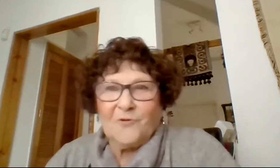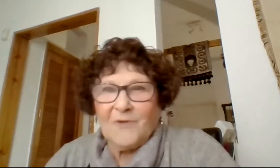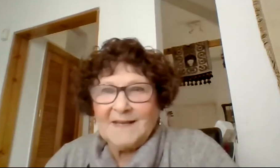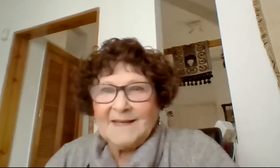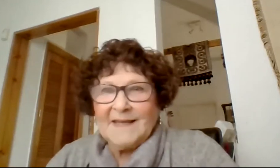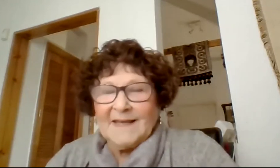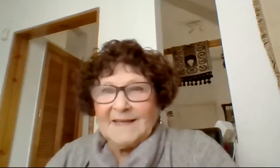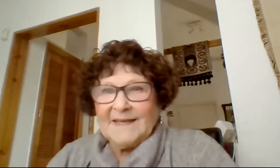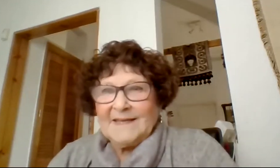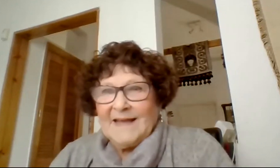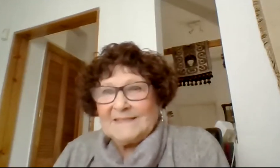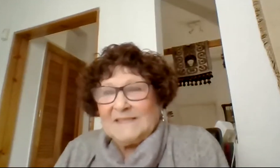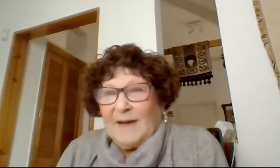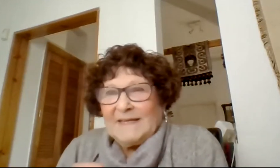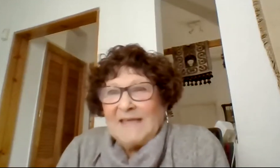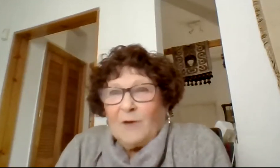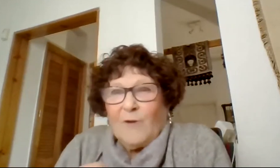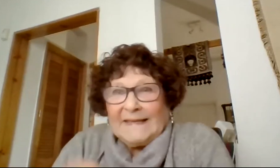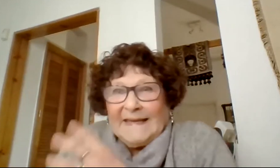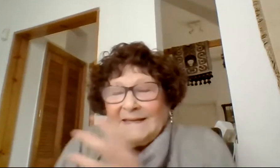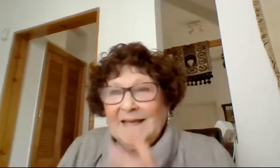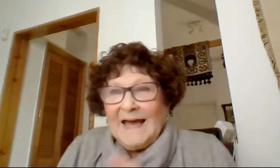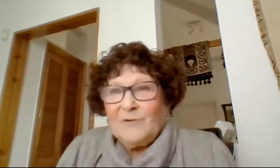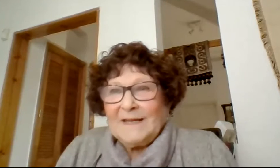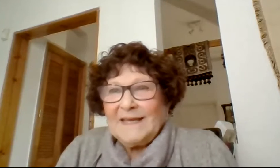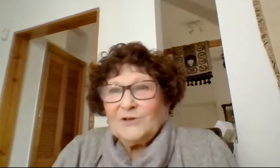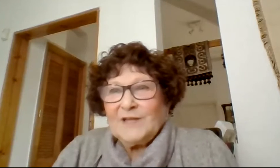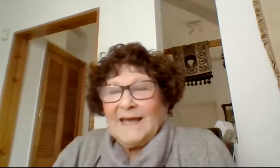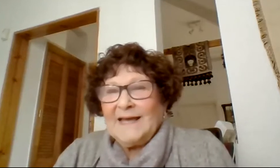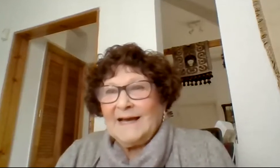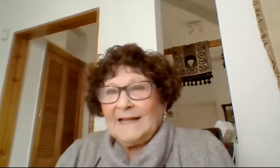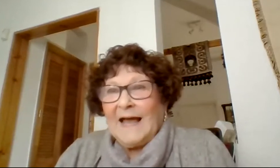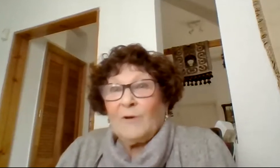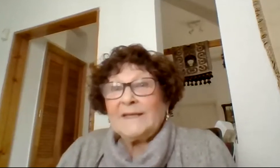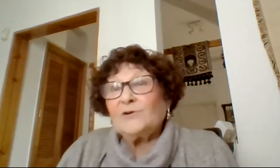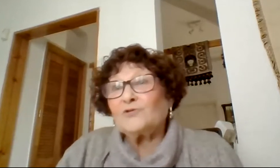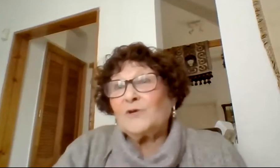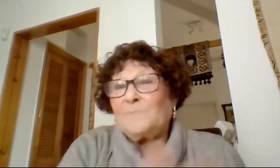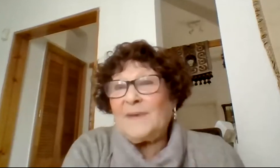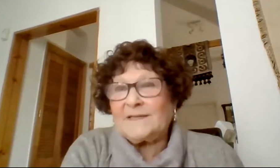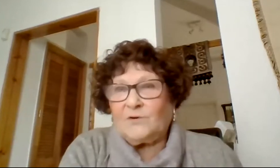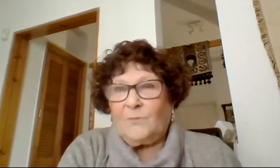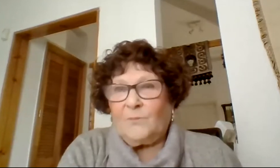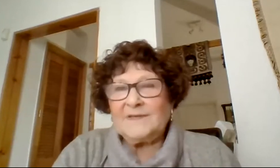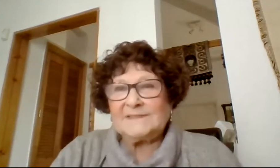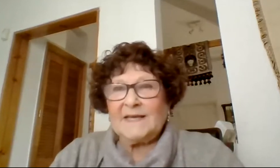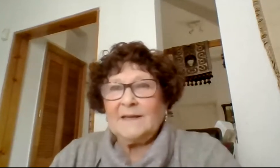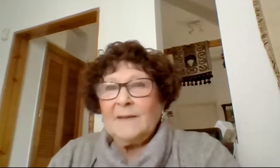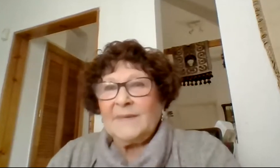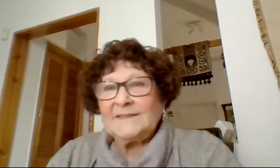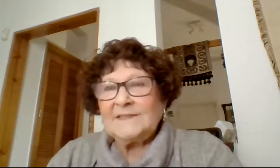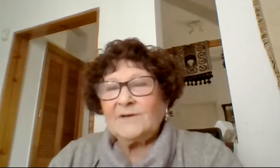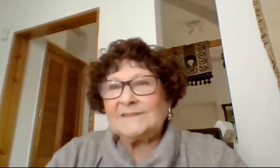con lo cual se parece a cualquier otro espectro. Puede